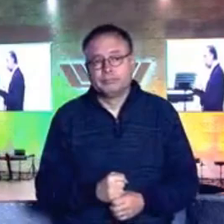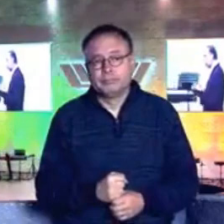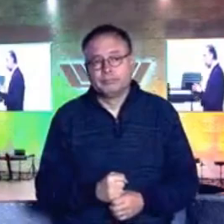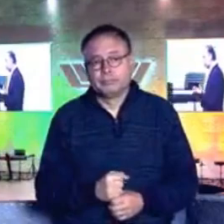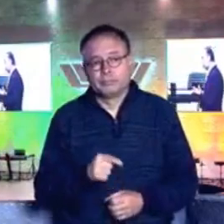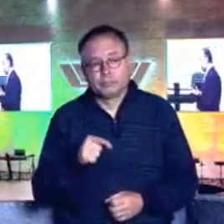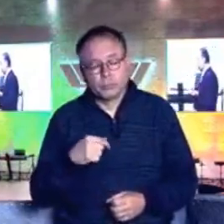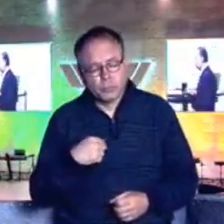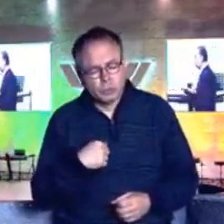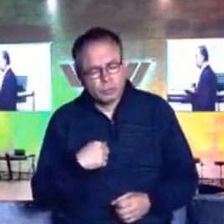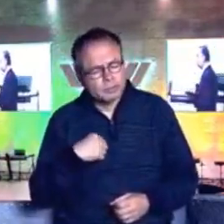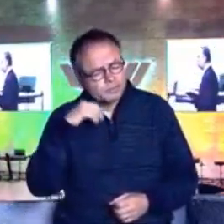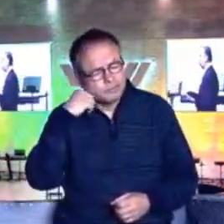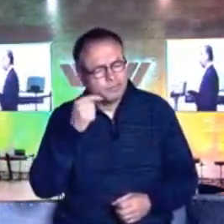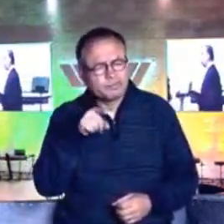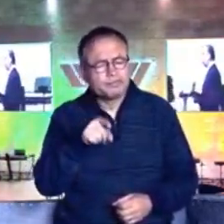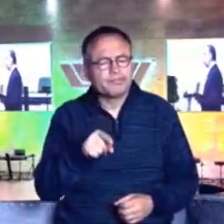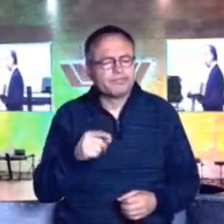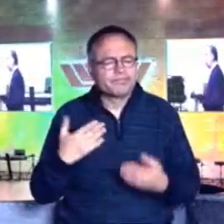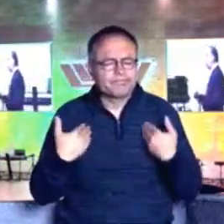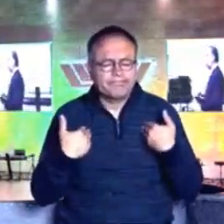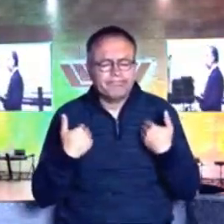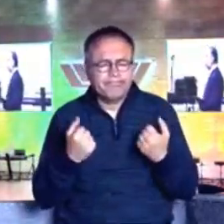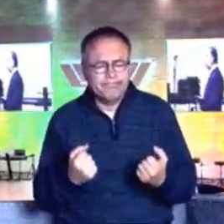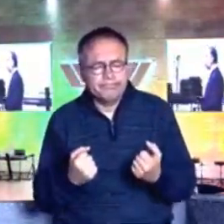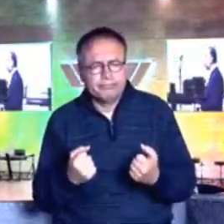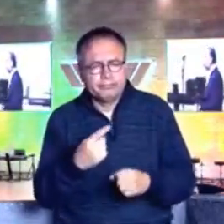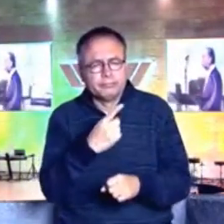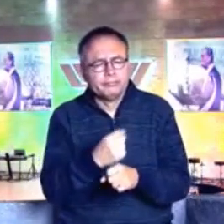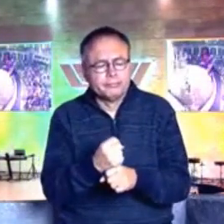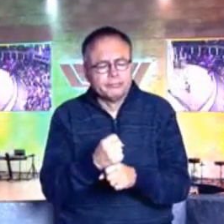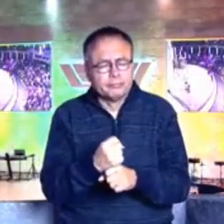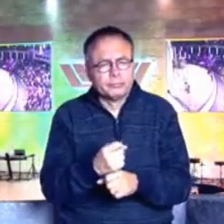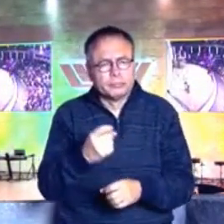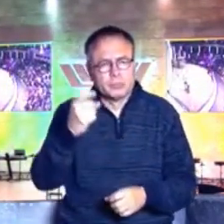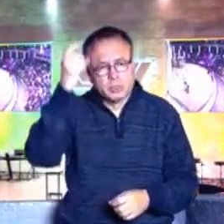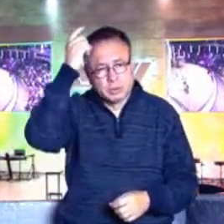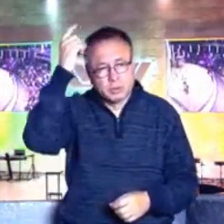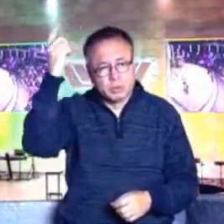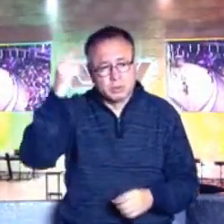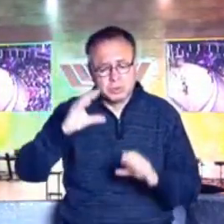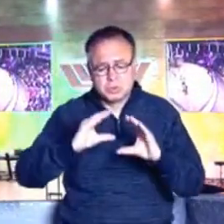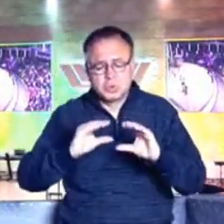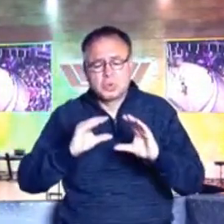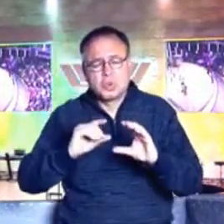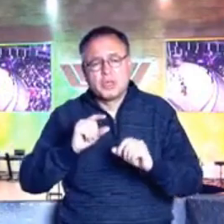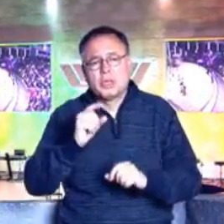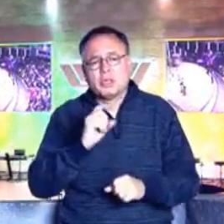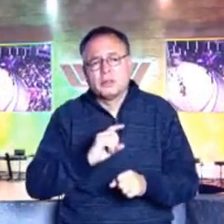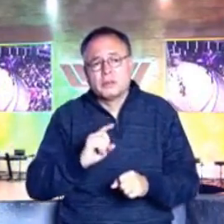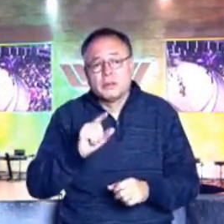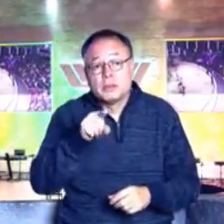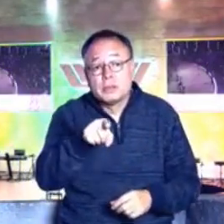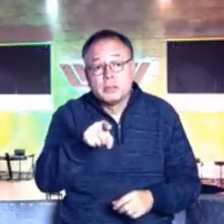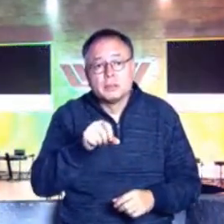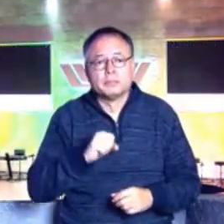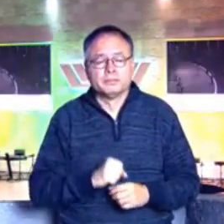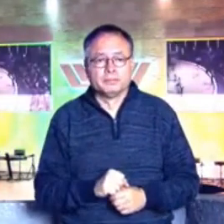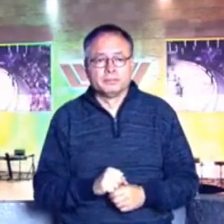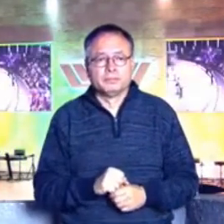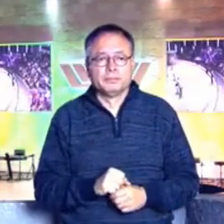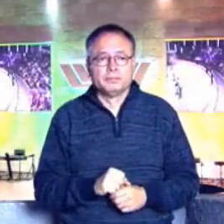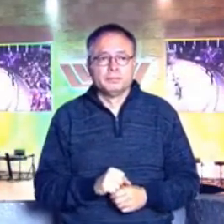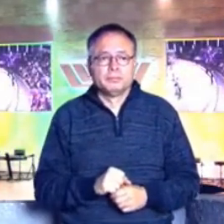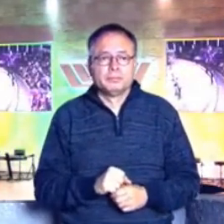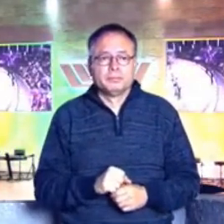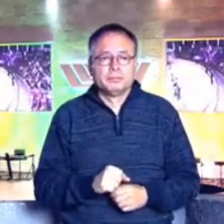entiendas algo número uno Dios tiene cuidado de ti Dios tiene cuidado de quién de mí A ver